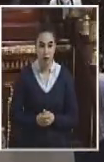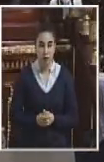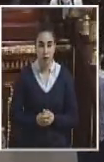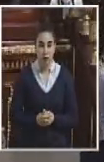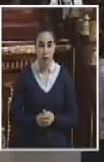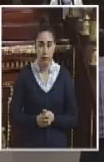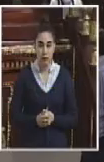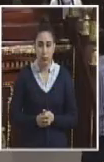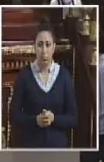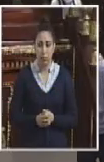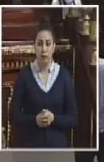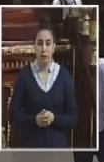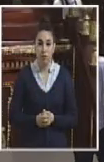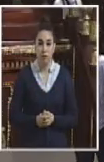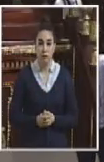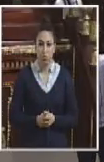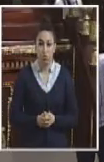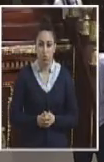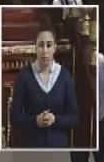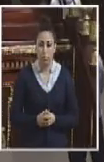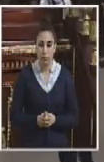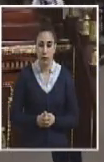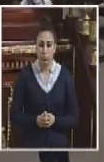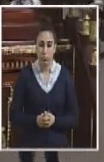sírvanse manifestarlo levantando la mano.